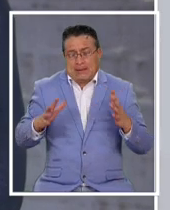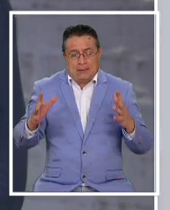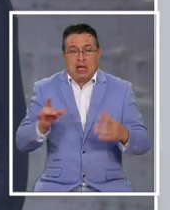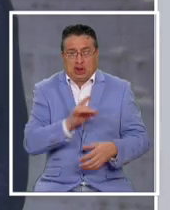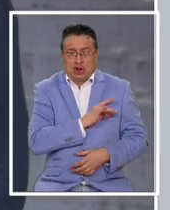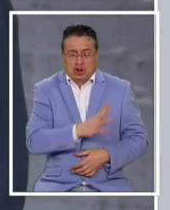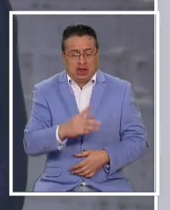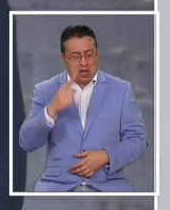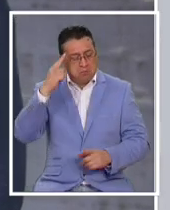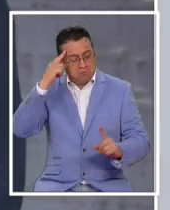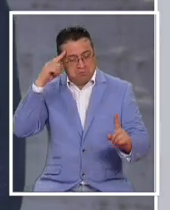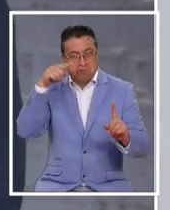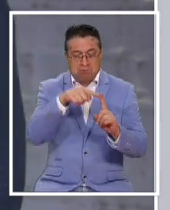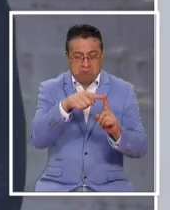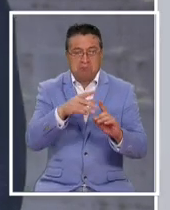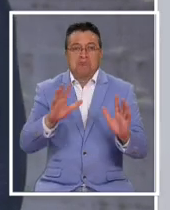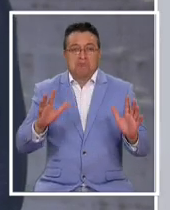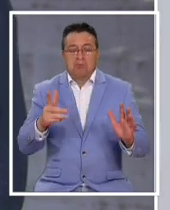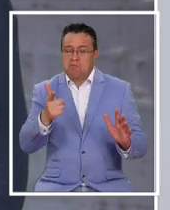Chile puesto,